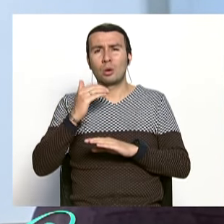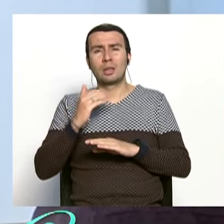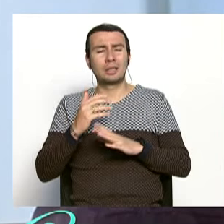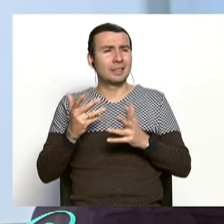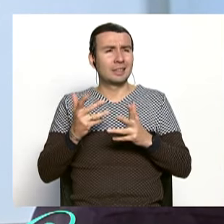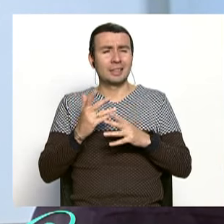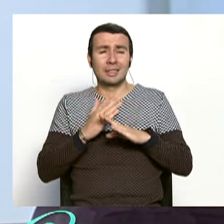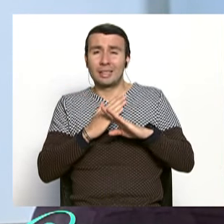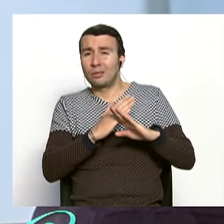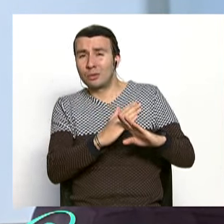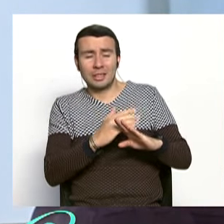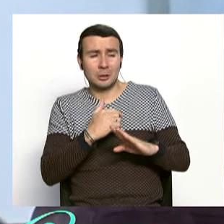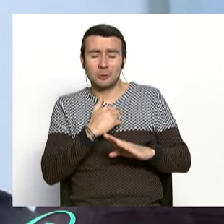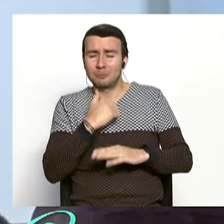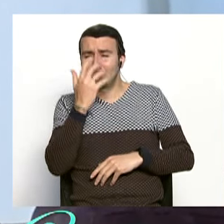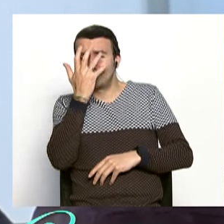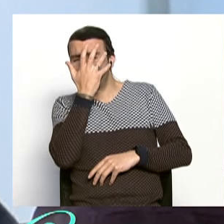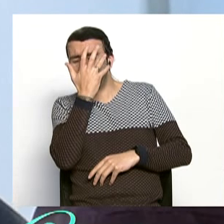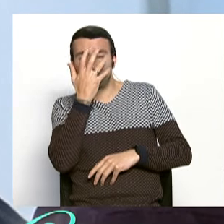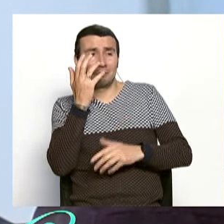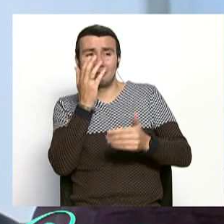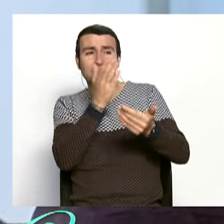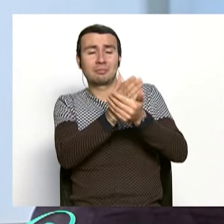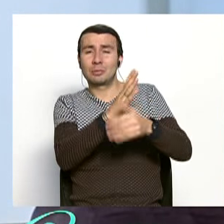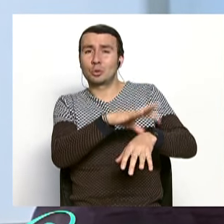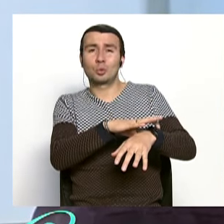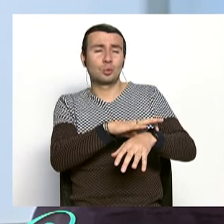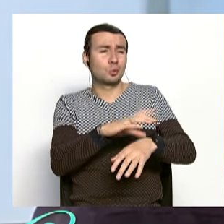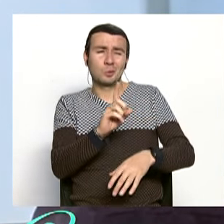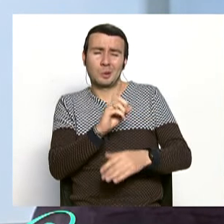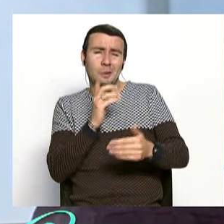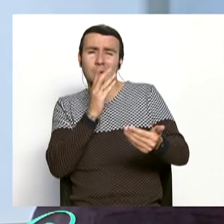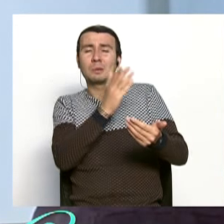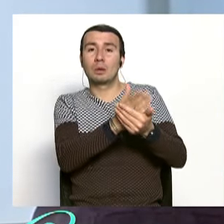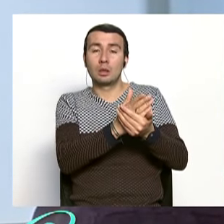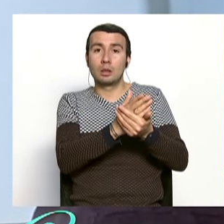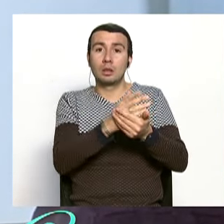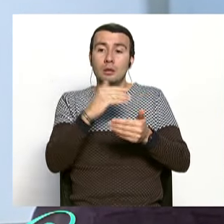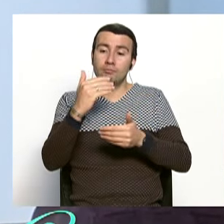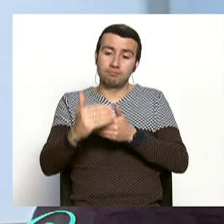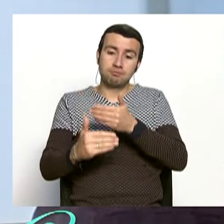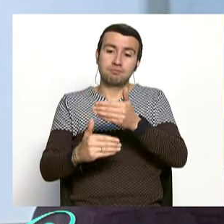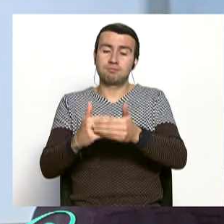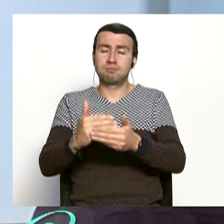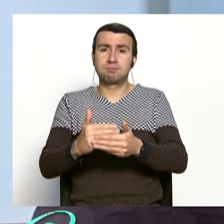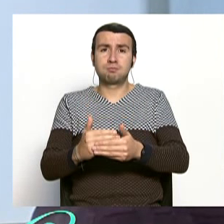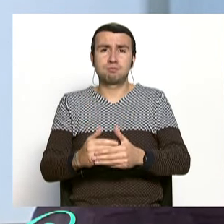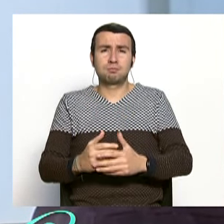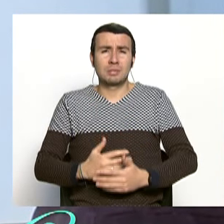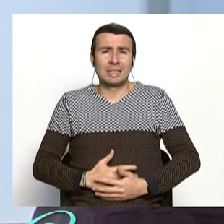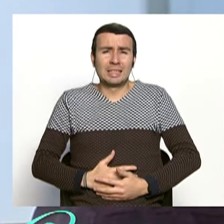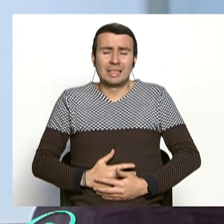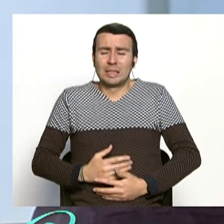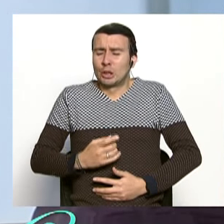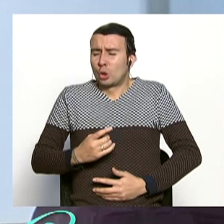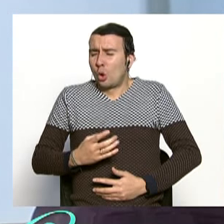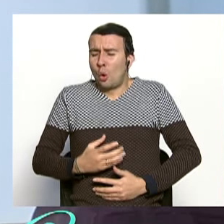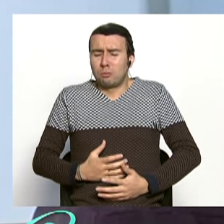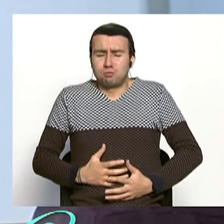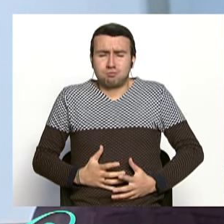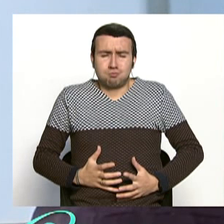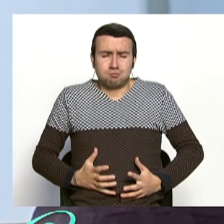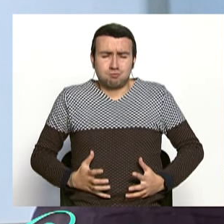evitan la consulta por muchas razones hasta que llegan a un punto en donde el dolor ya se hace inmanejable o en